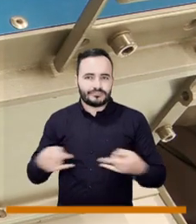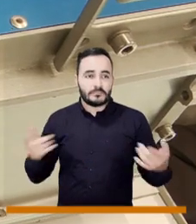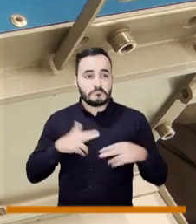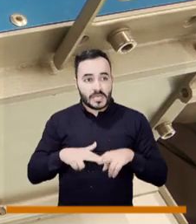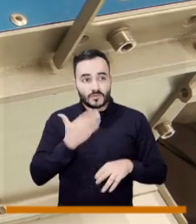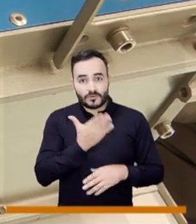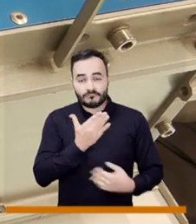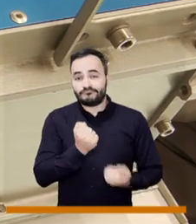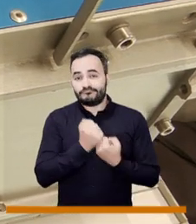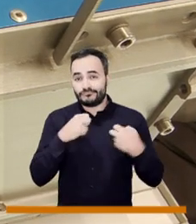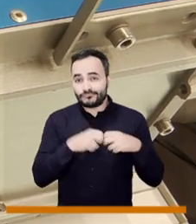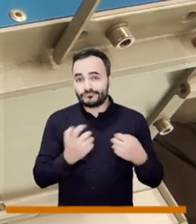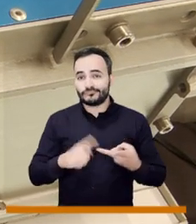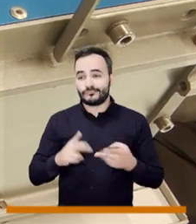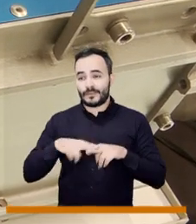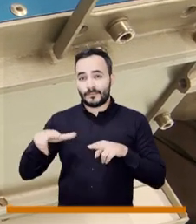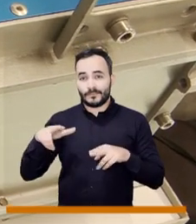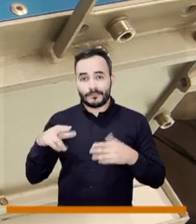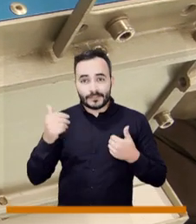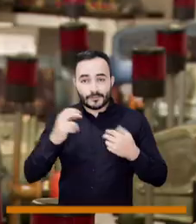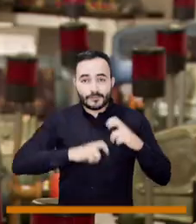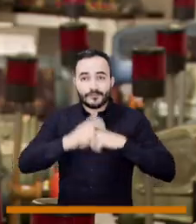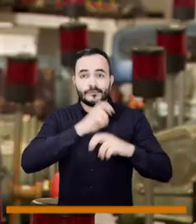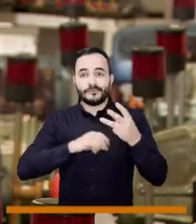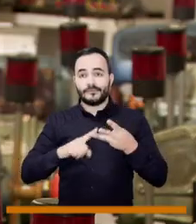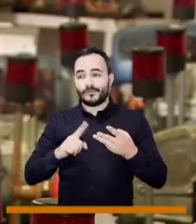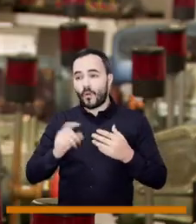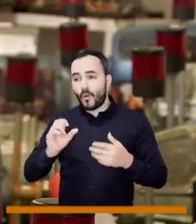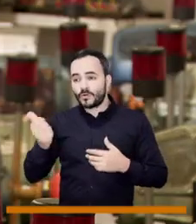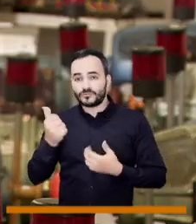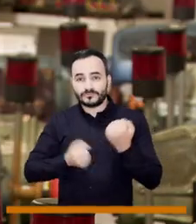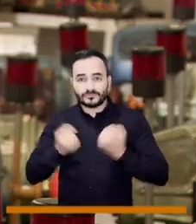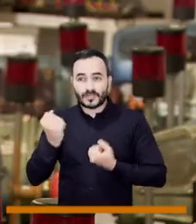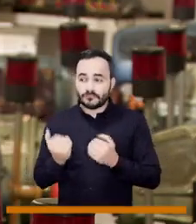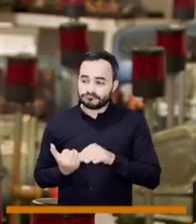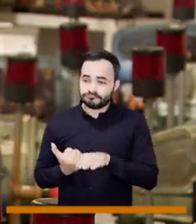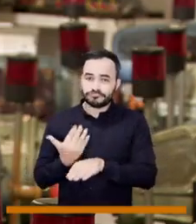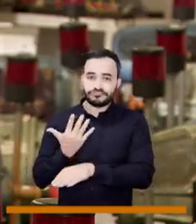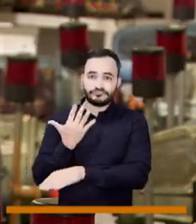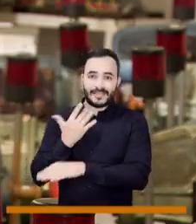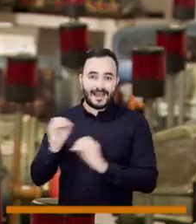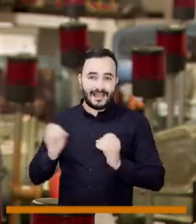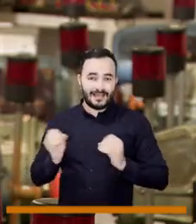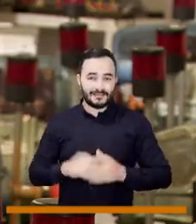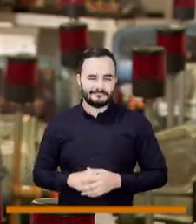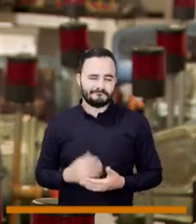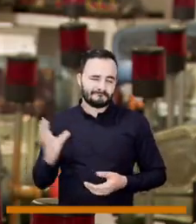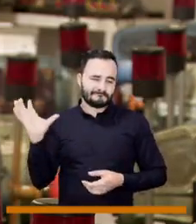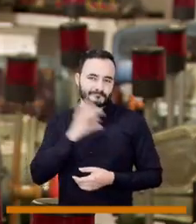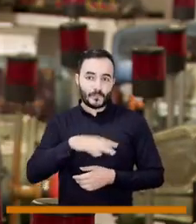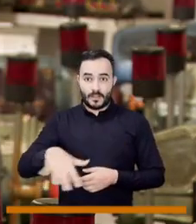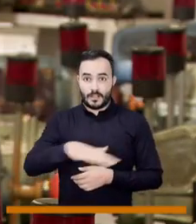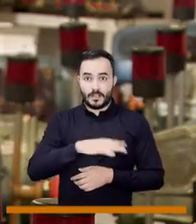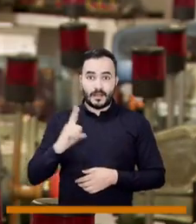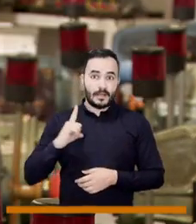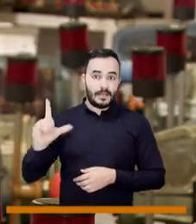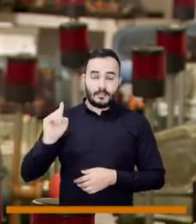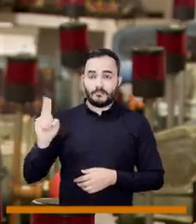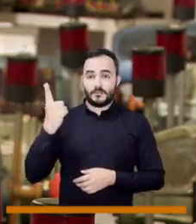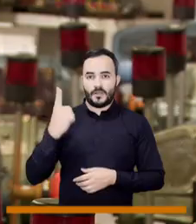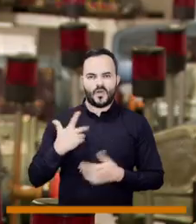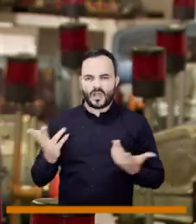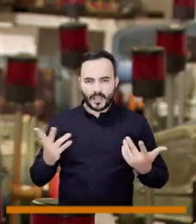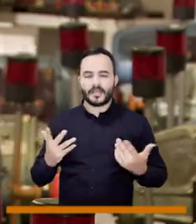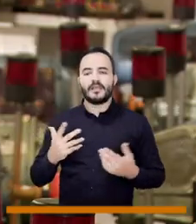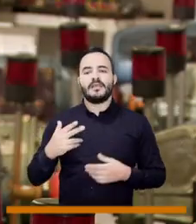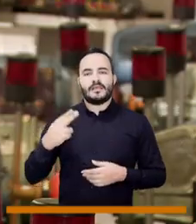permite desplazarnos en el metro, en los metrocables, en los automóviles cero emisiones. Y afortunadamente nuestra región ha sido